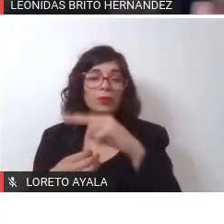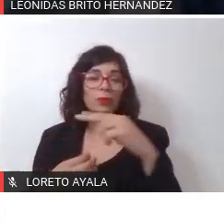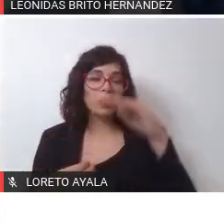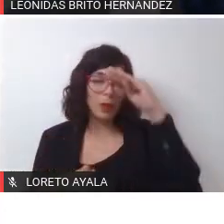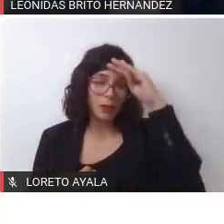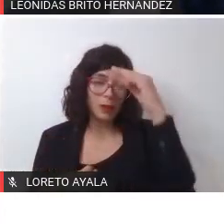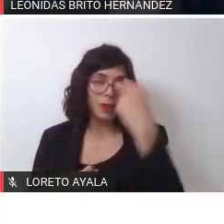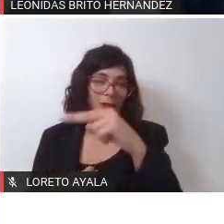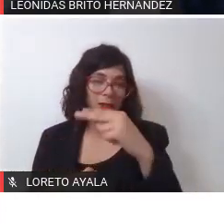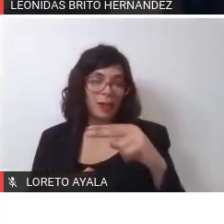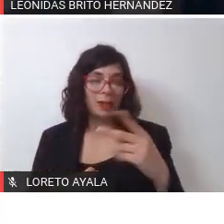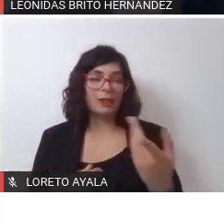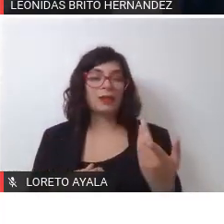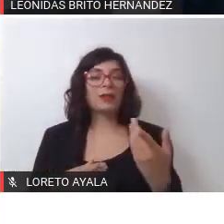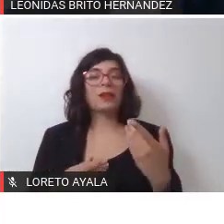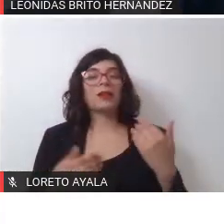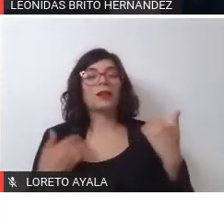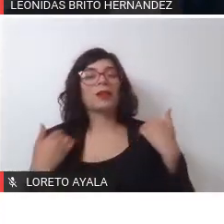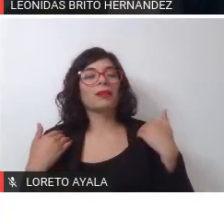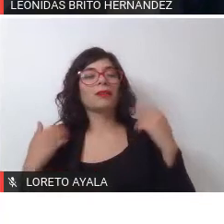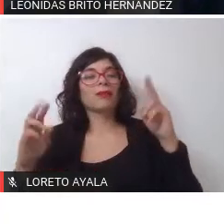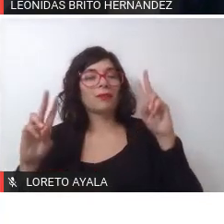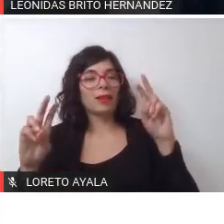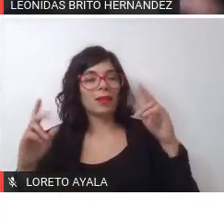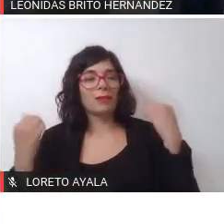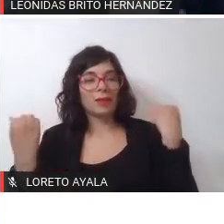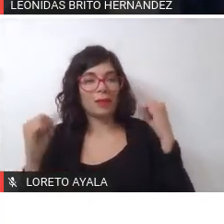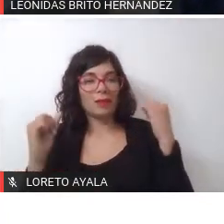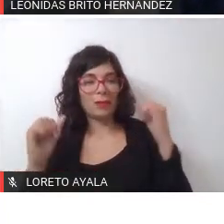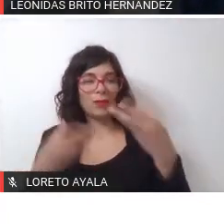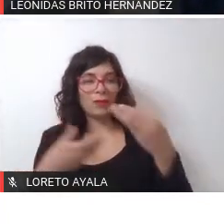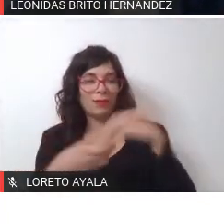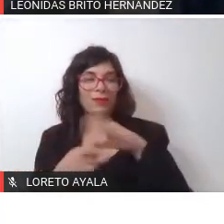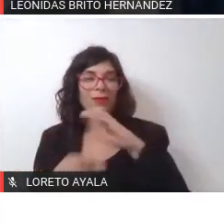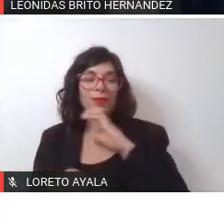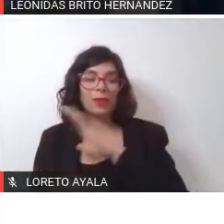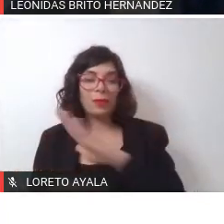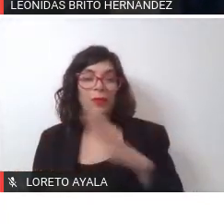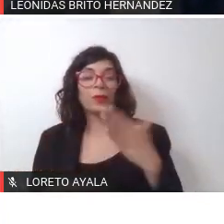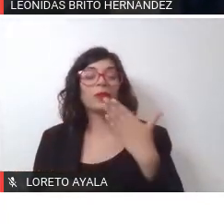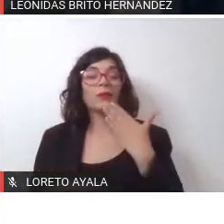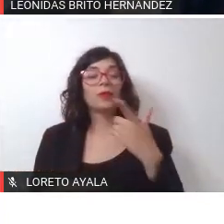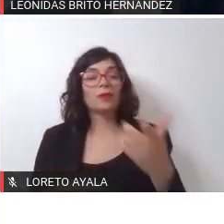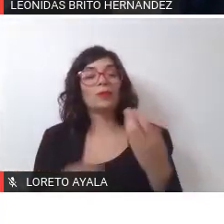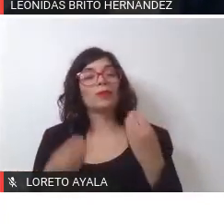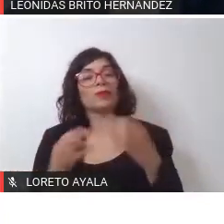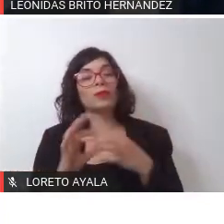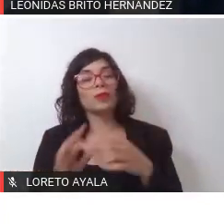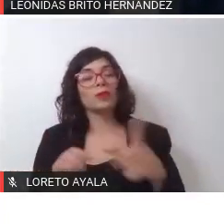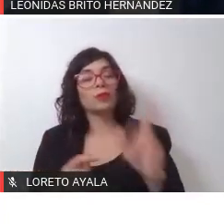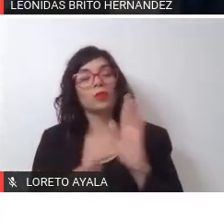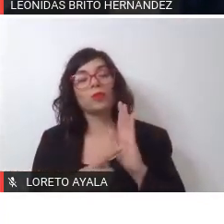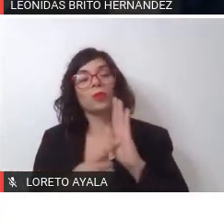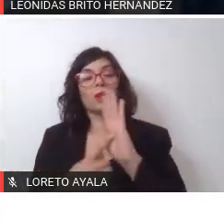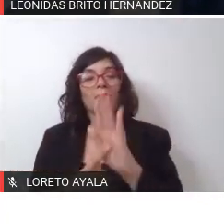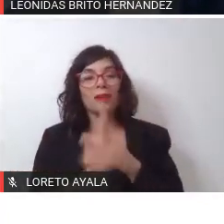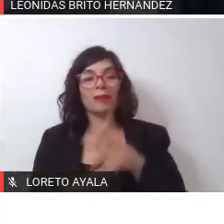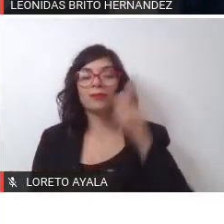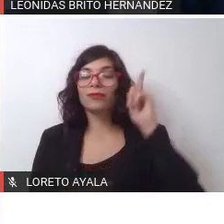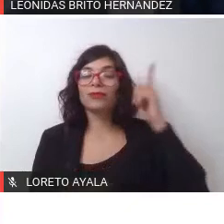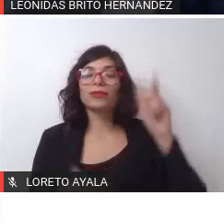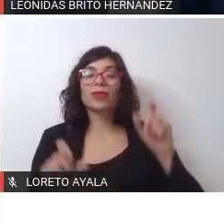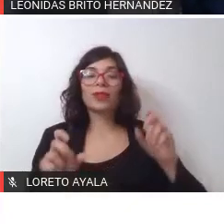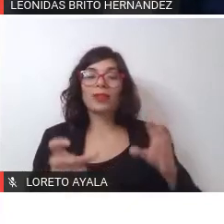experiencias respecto a la educación física en el ámbito rural. Y además felicitar la gran iniciativa que usted presentó respecto a la cápsula radial como